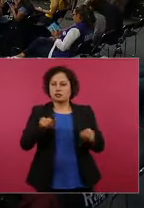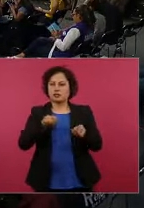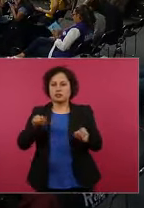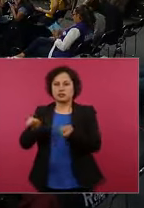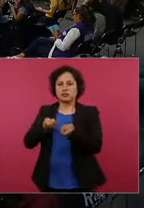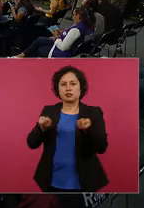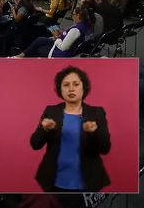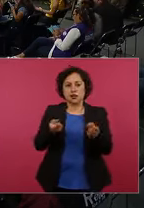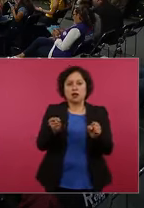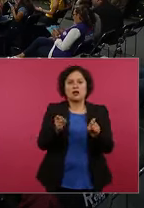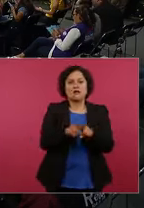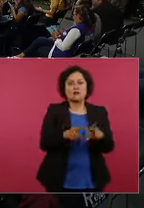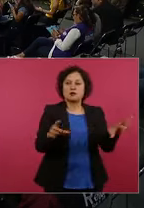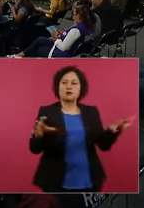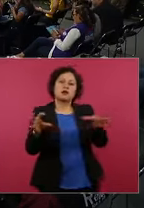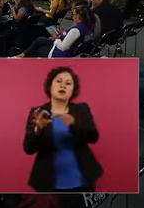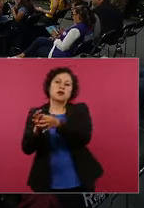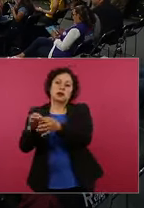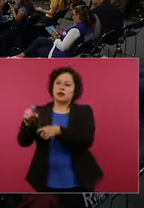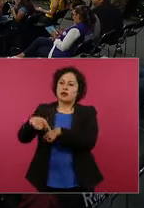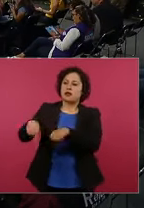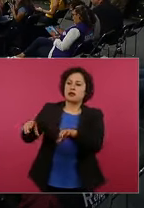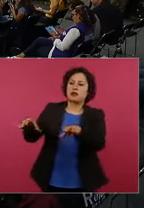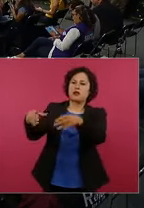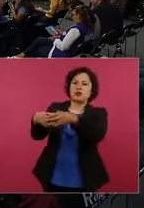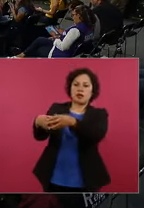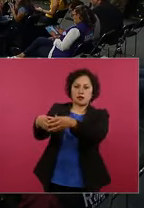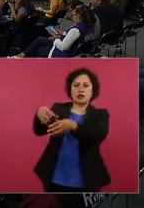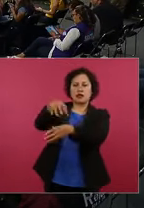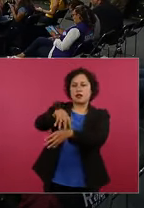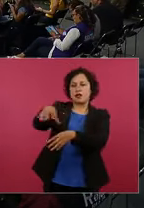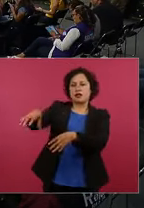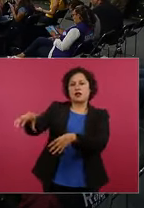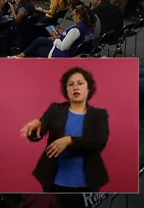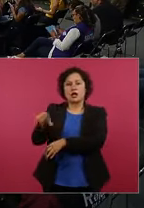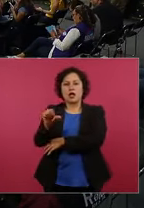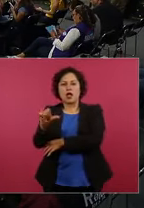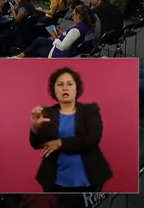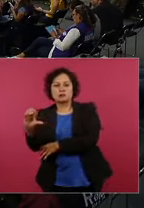organizaciones de la llamada sociedad civil,